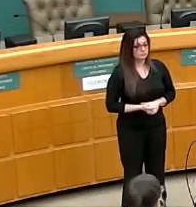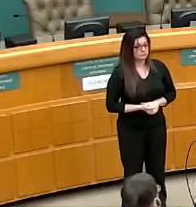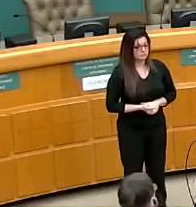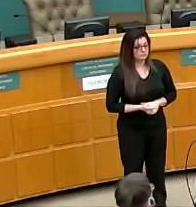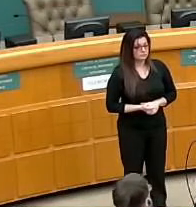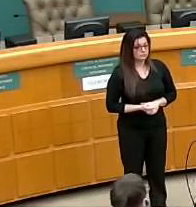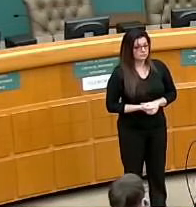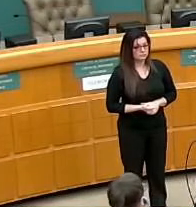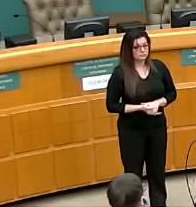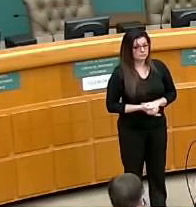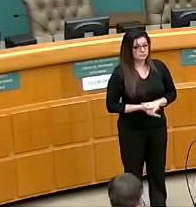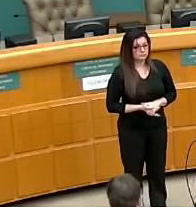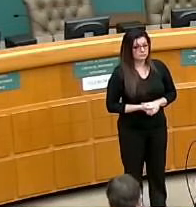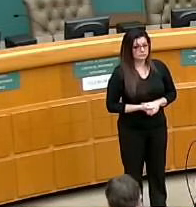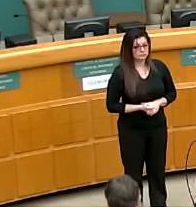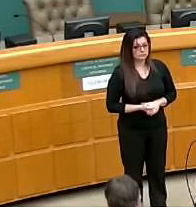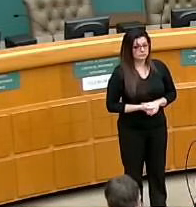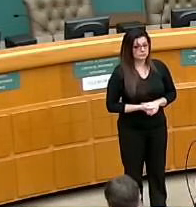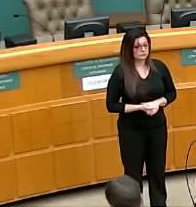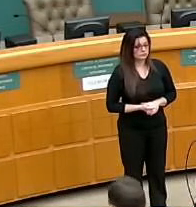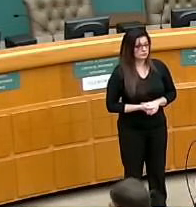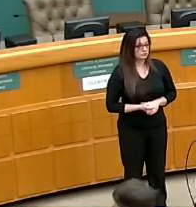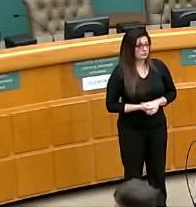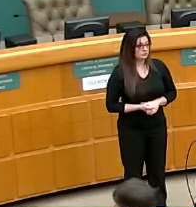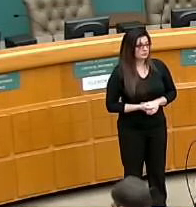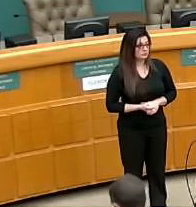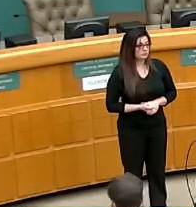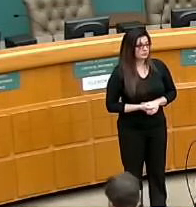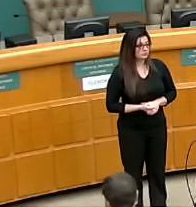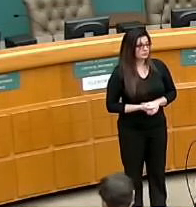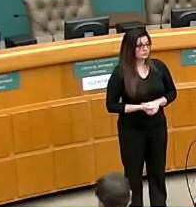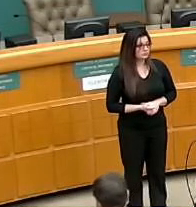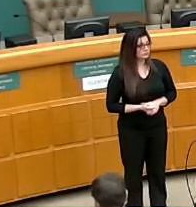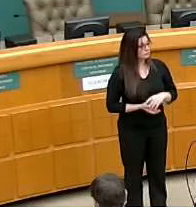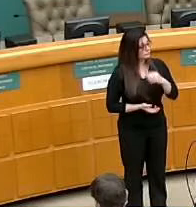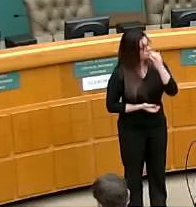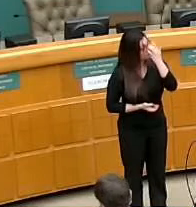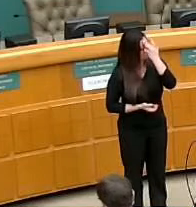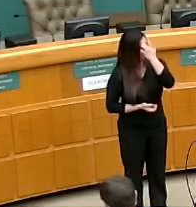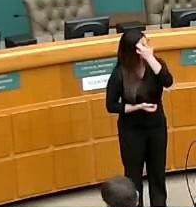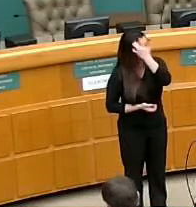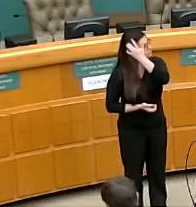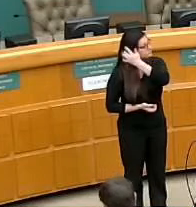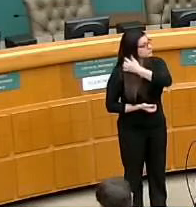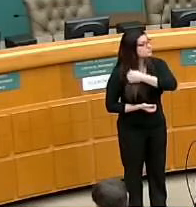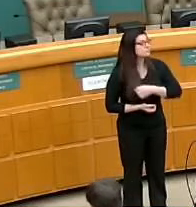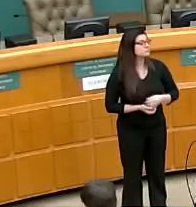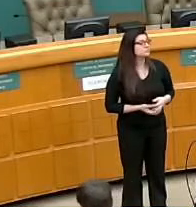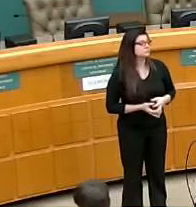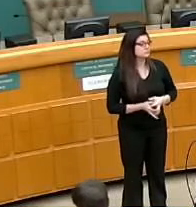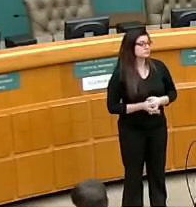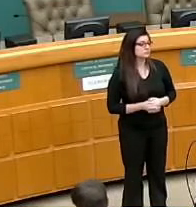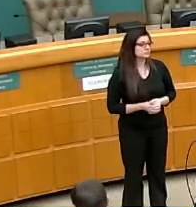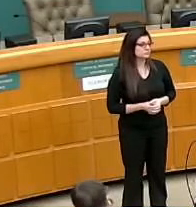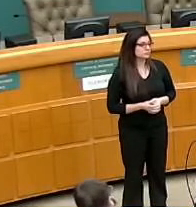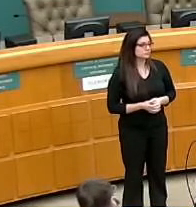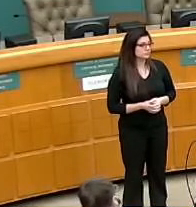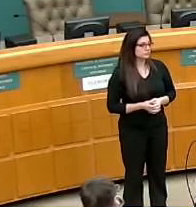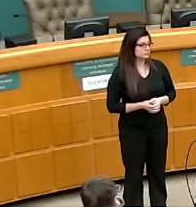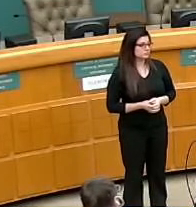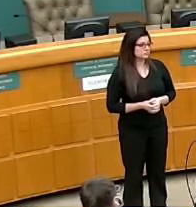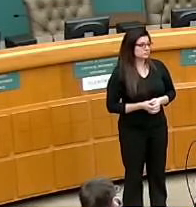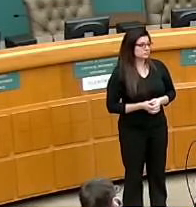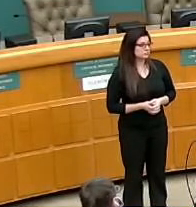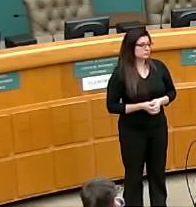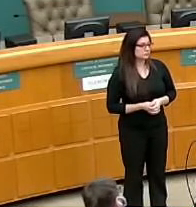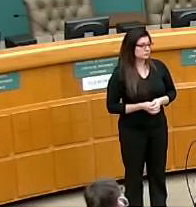los residentes al haber cumplido con las órdenes. Con estas órdenes temporales esperamos prevenir el contagio del virus. El día de hoy los parques y las